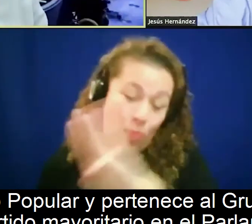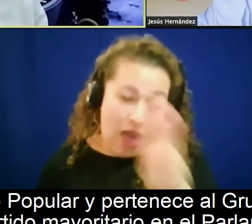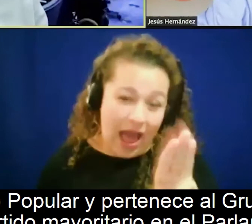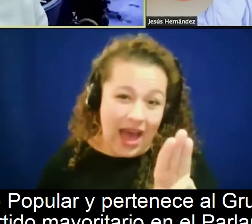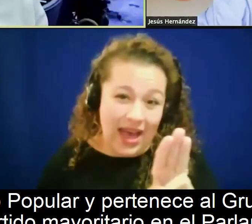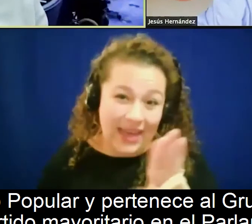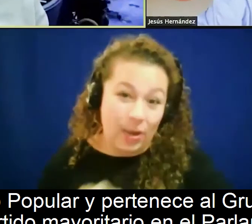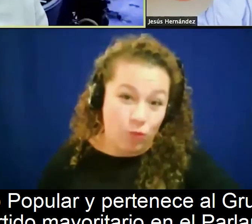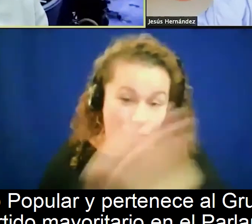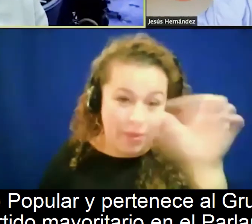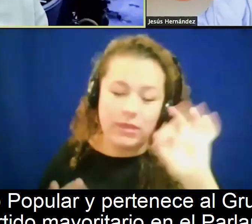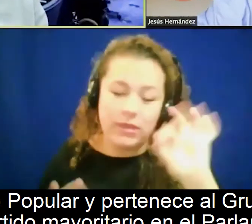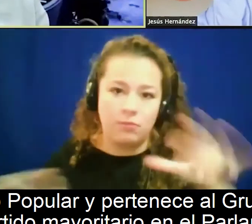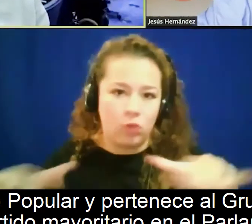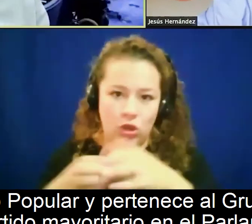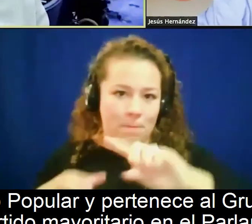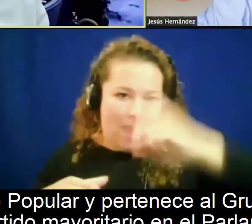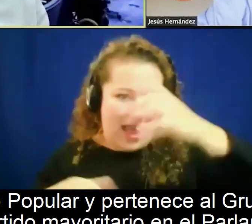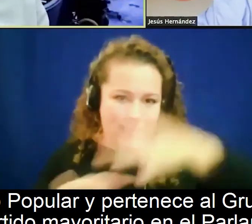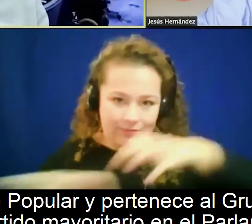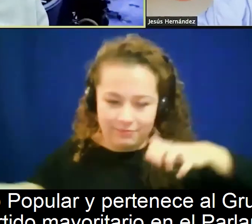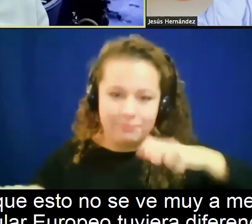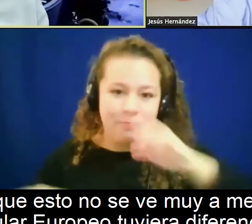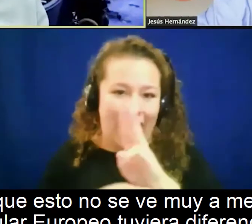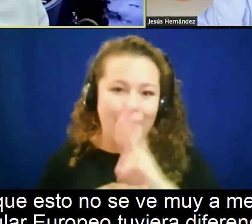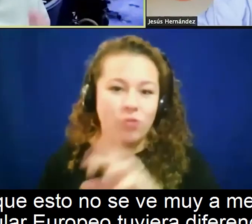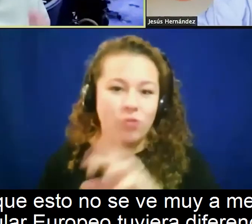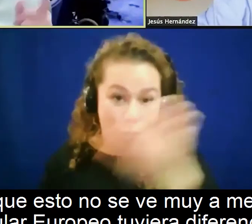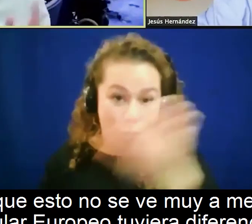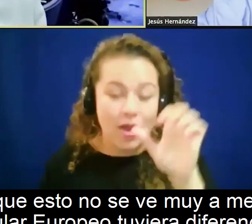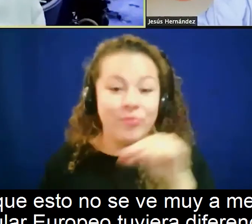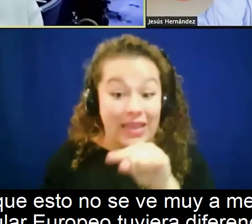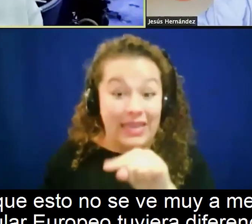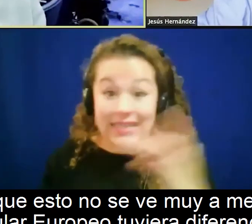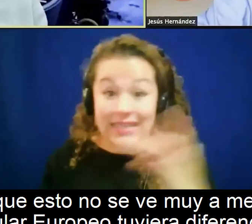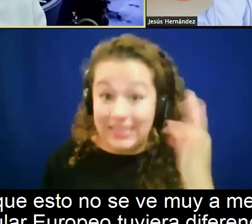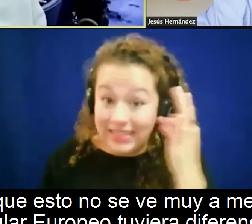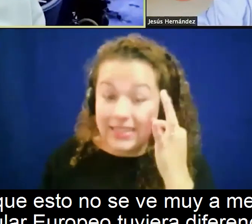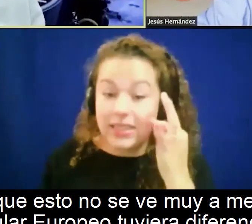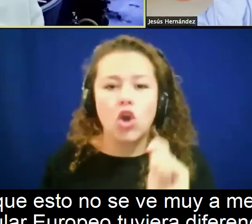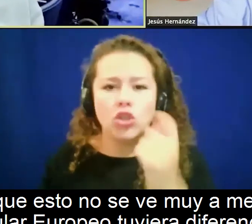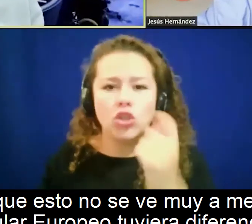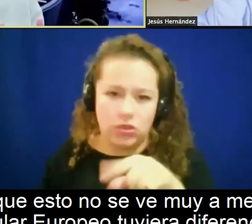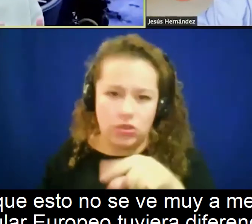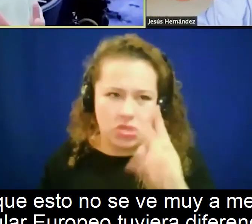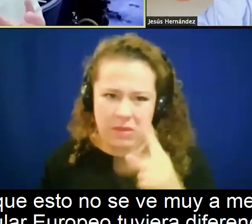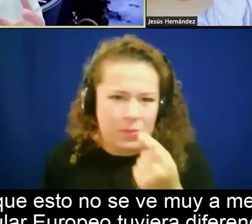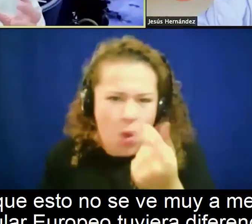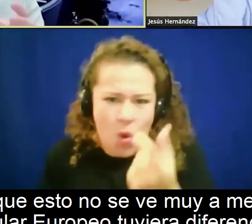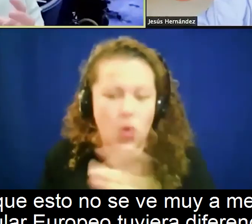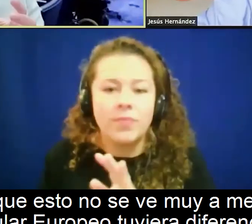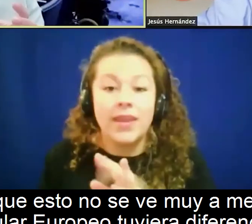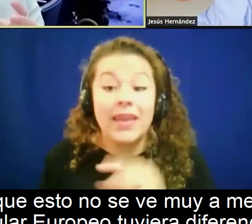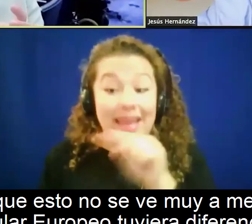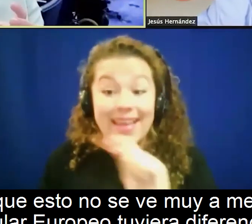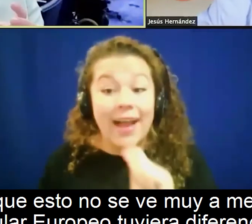partido mayoritario en el Parlamento Europeo. Rosa, por ejemplo, consiguió, que esto no se ve muy a menudo, consiguió que